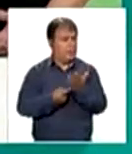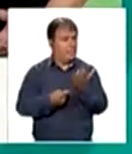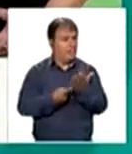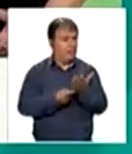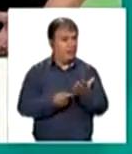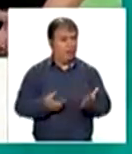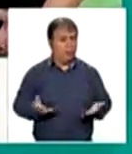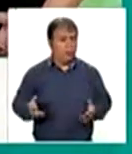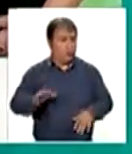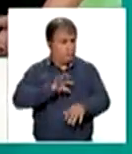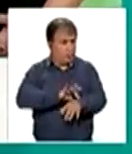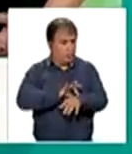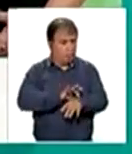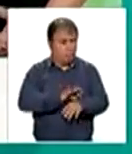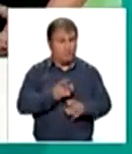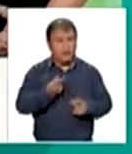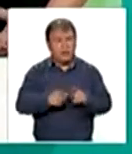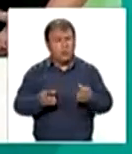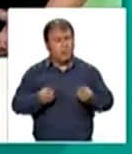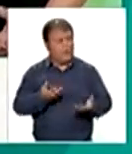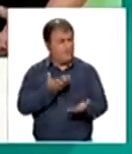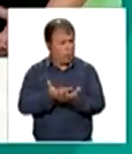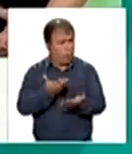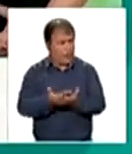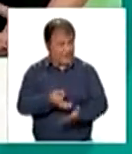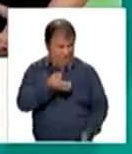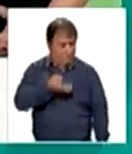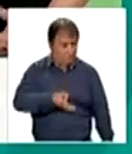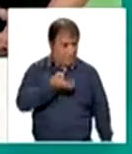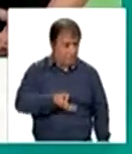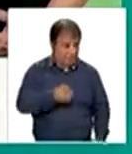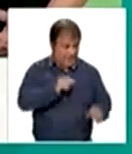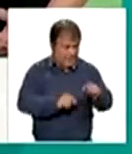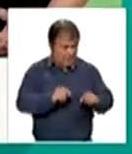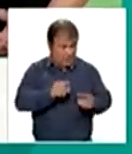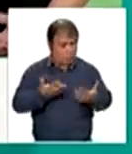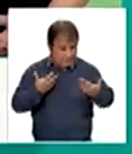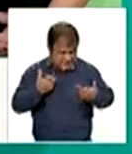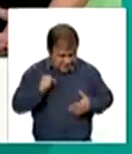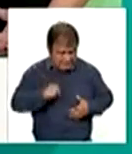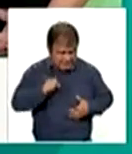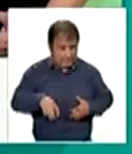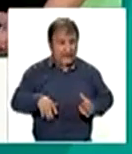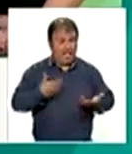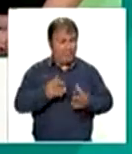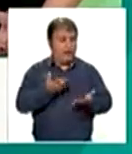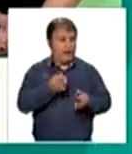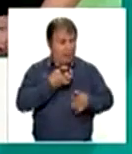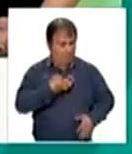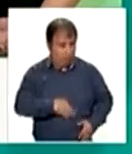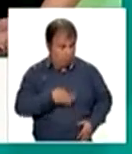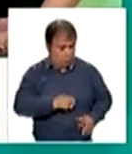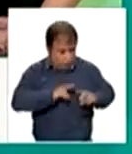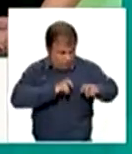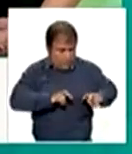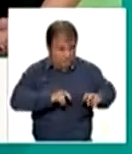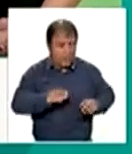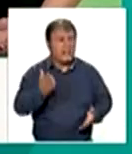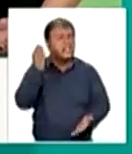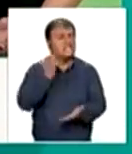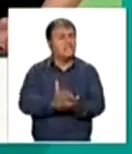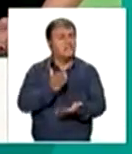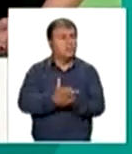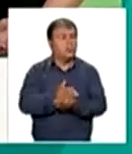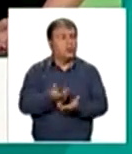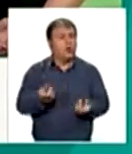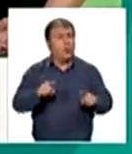términos médicos, pero de comprobarse o corroborarse que esta sustancia estaba, digamos, en la muestra del jugador, ¿la sanción a